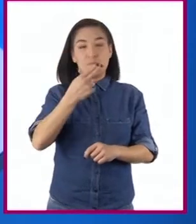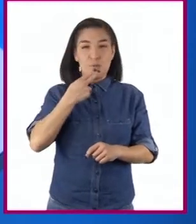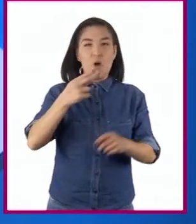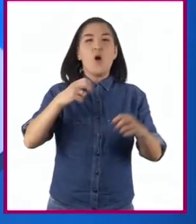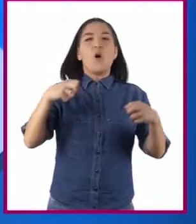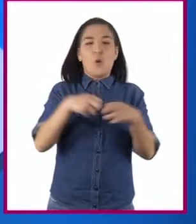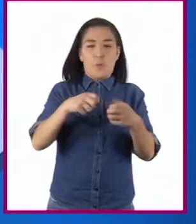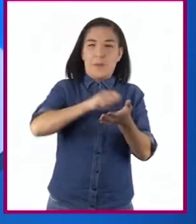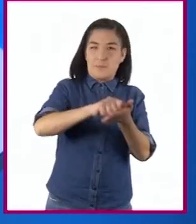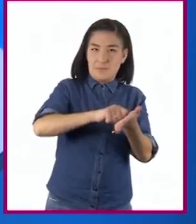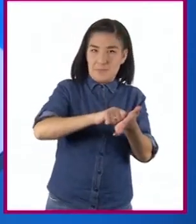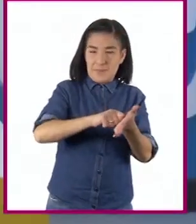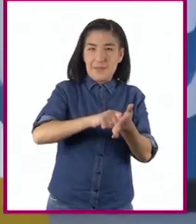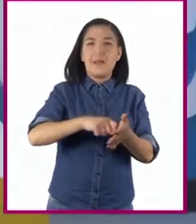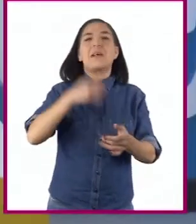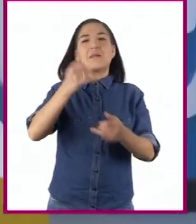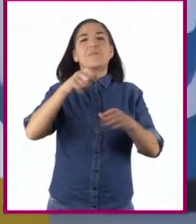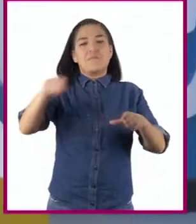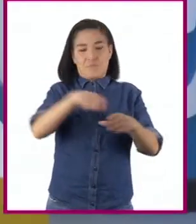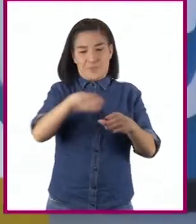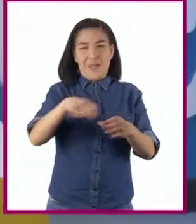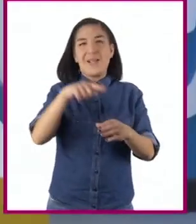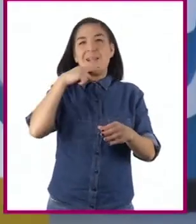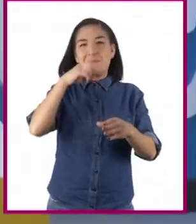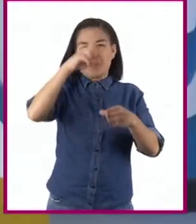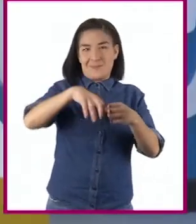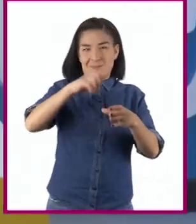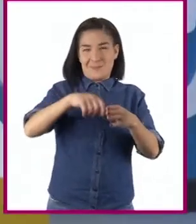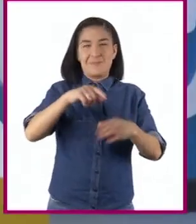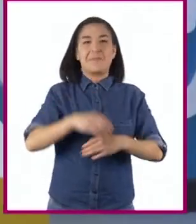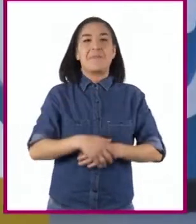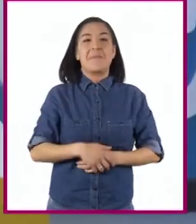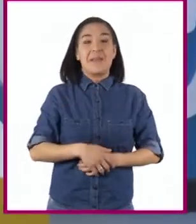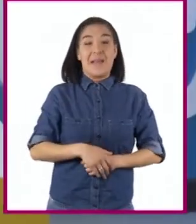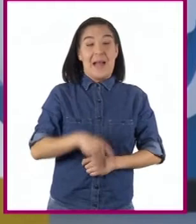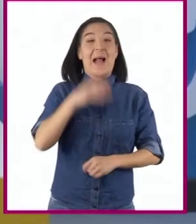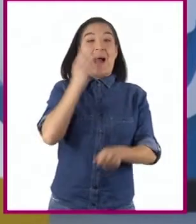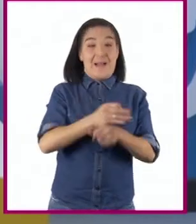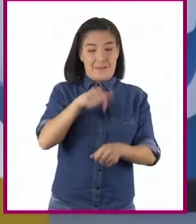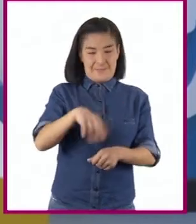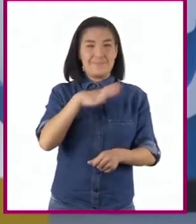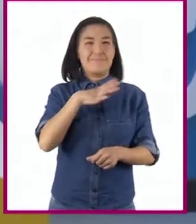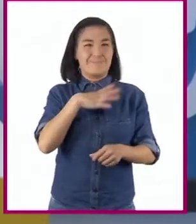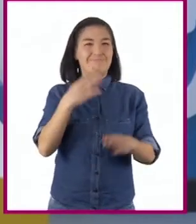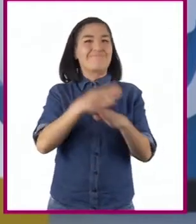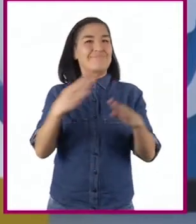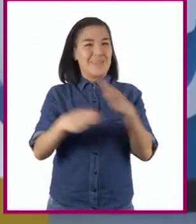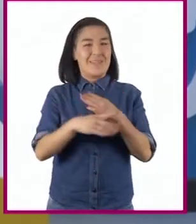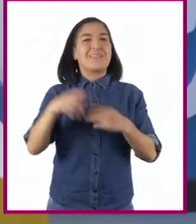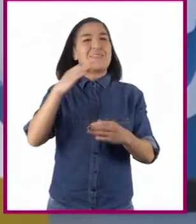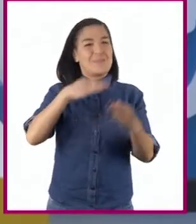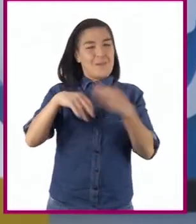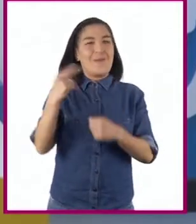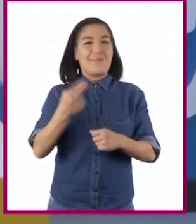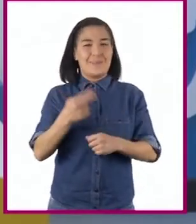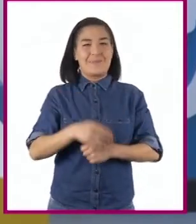goma y un estuche para lápices. Aquí tenemos el material necesario.